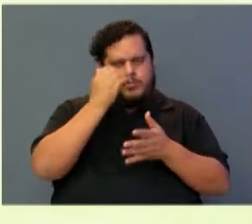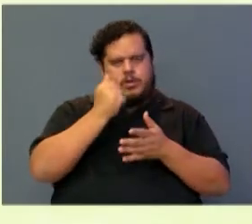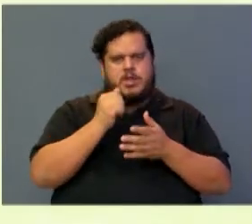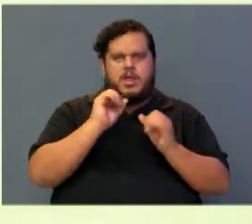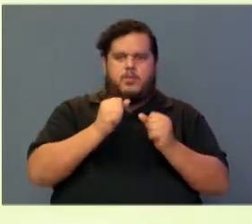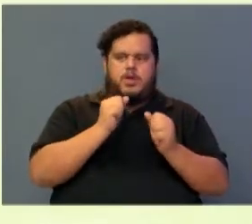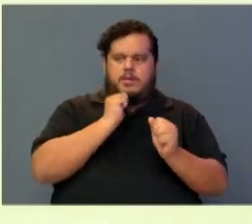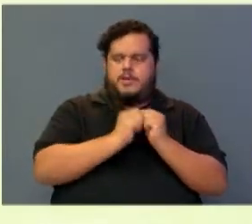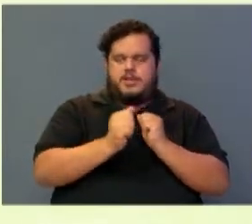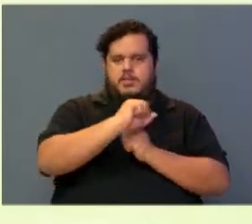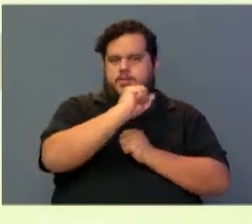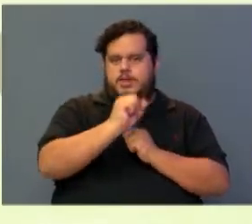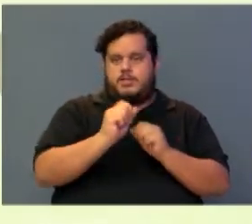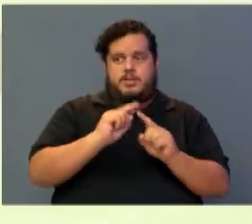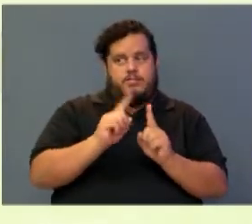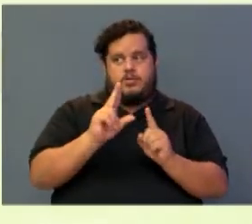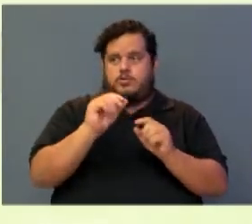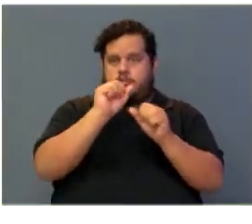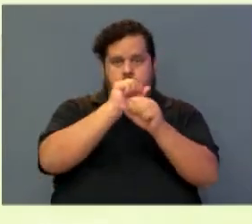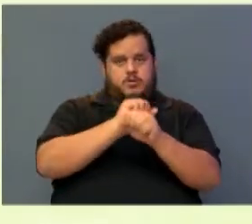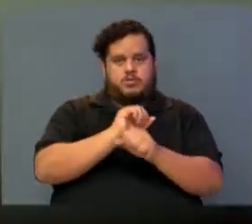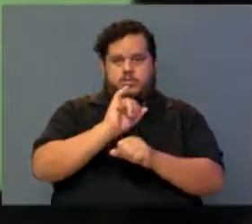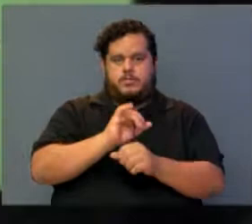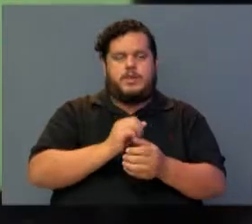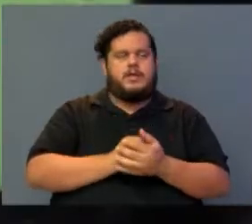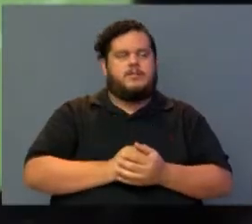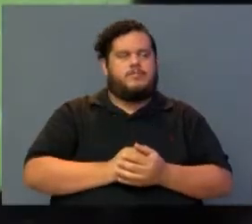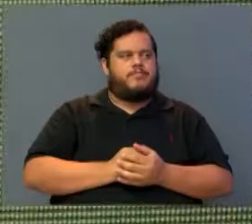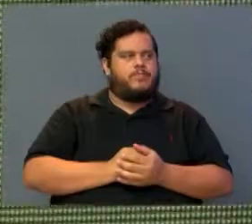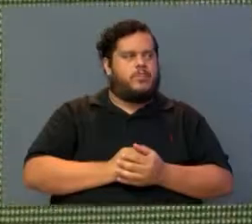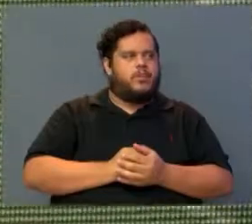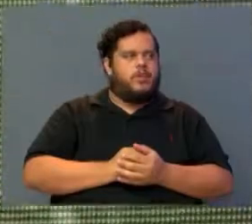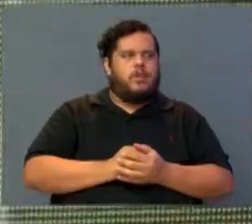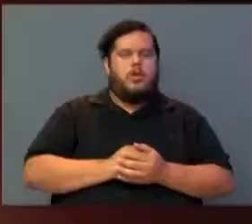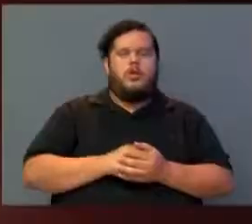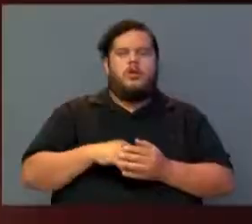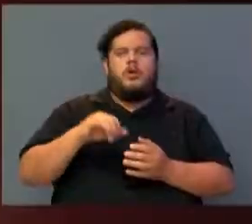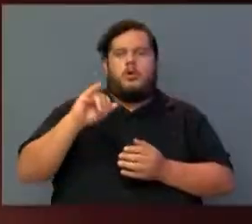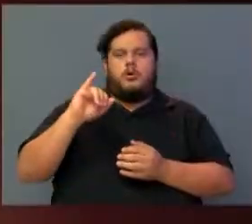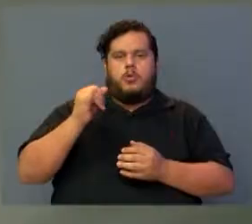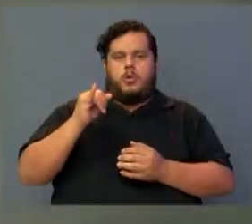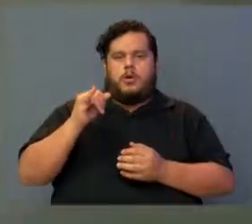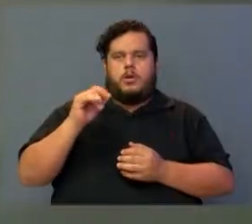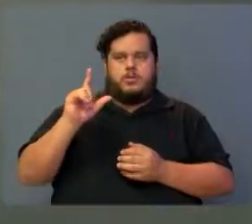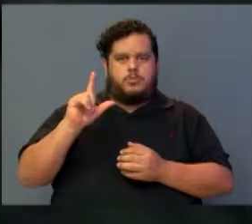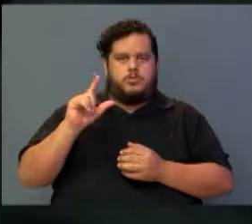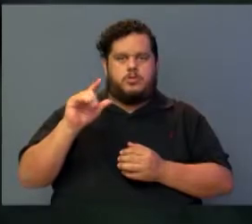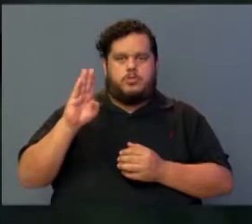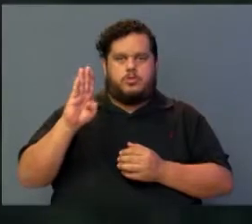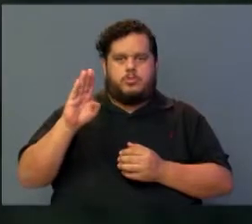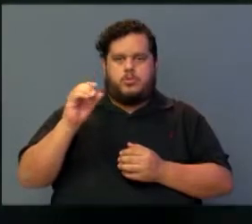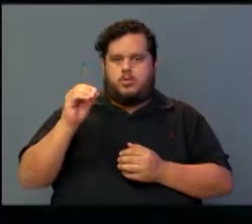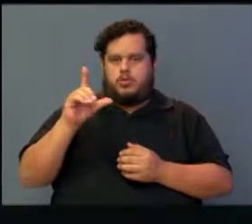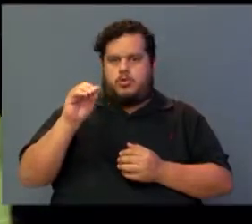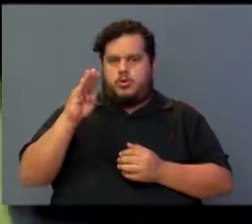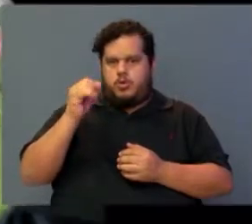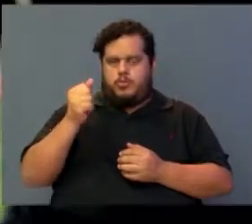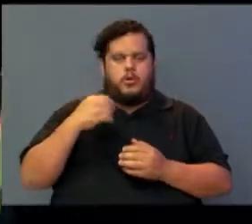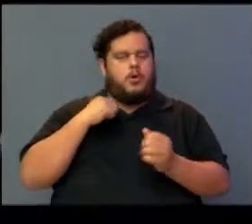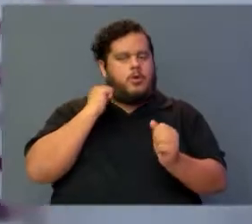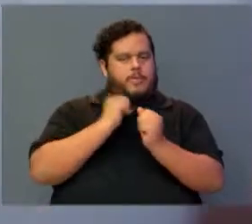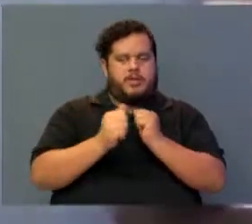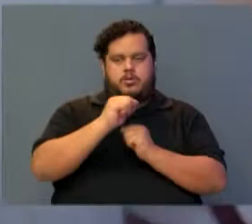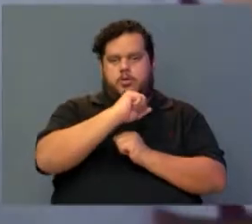por Saprissa, pero no se acostumbra a eso. Juan Bustos Golovio es conocido por su paso por el Saprissa, donde